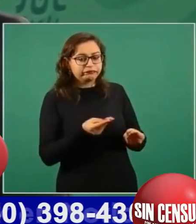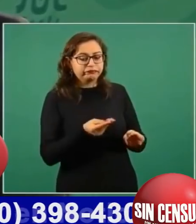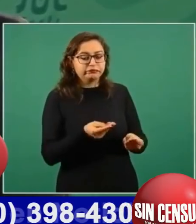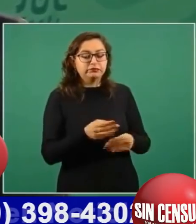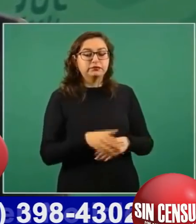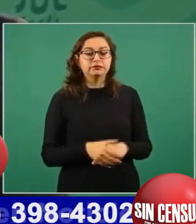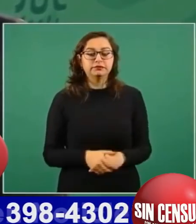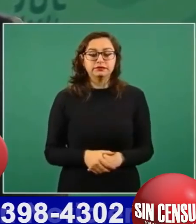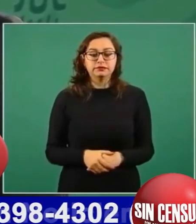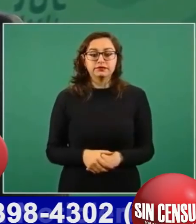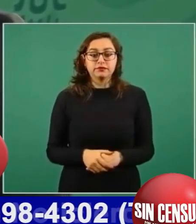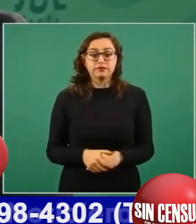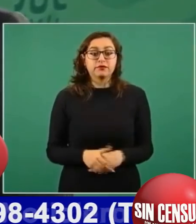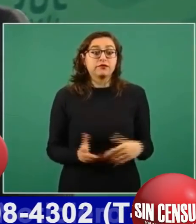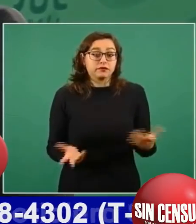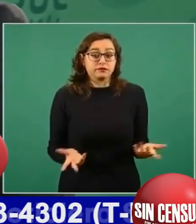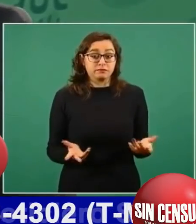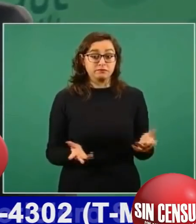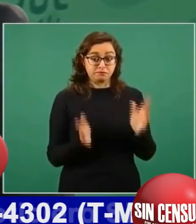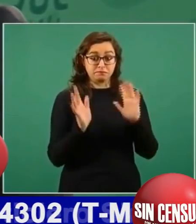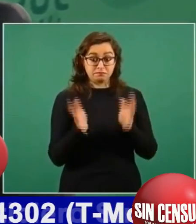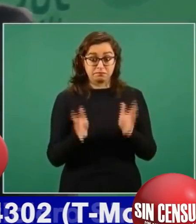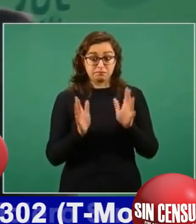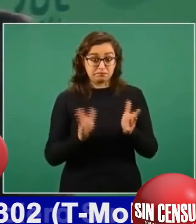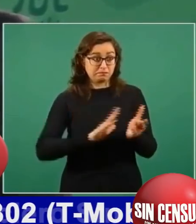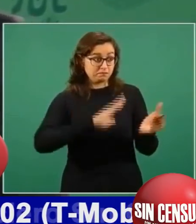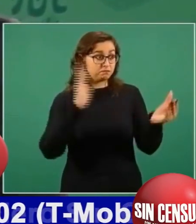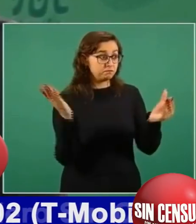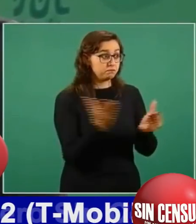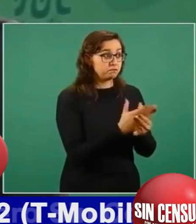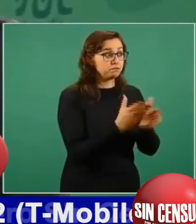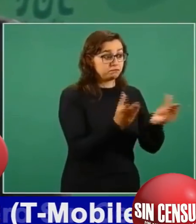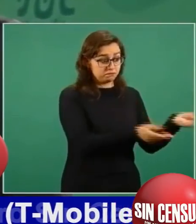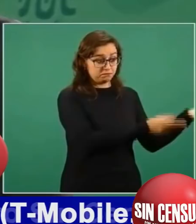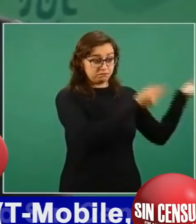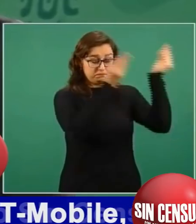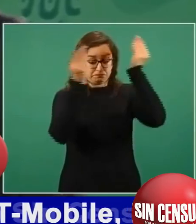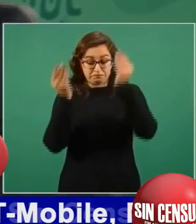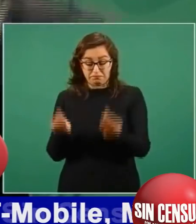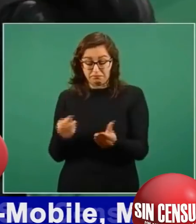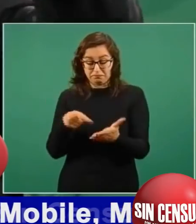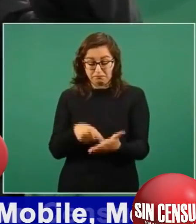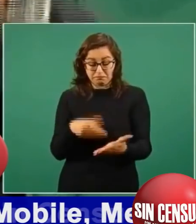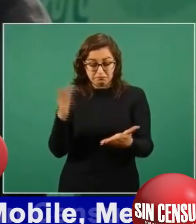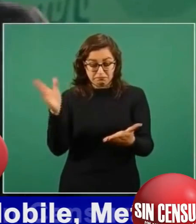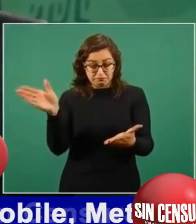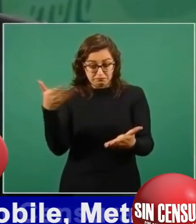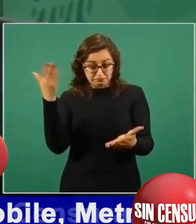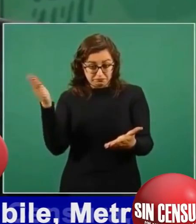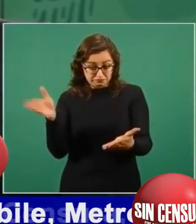Entonces, cuando nos envían el expediente y lo